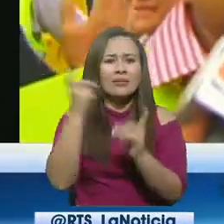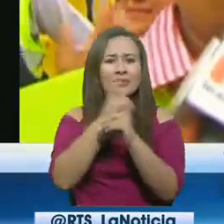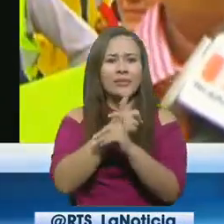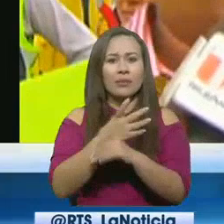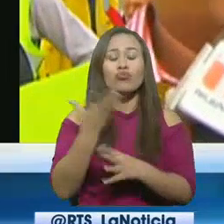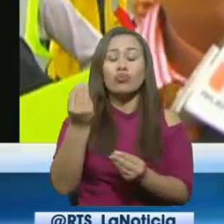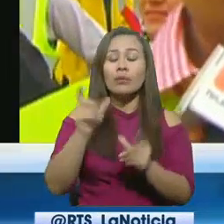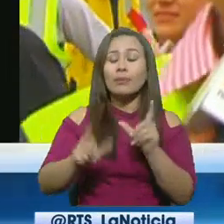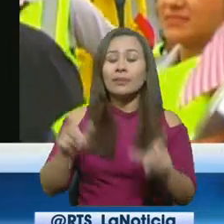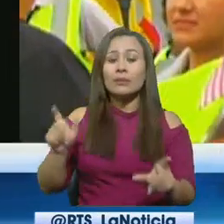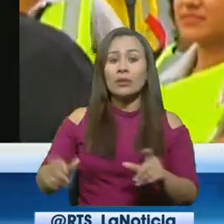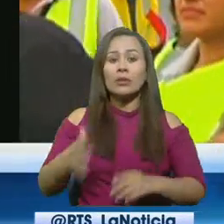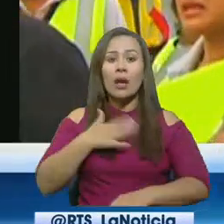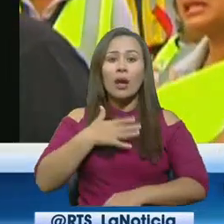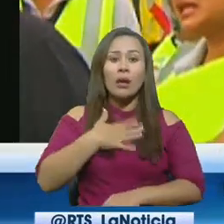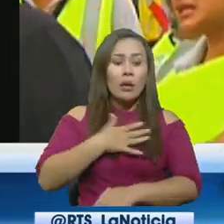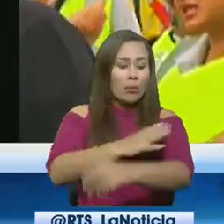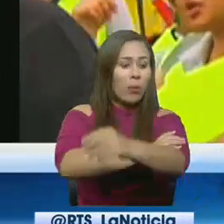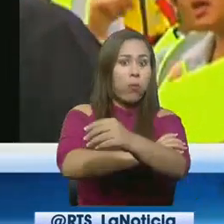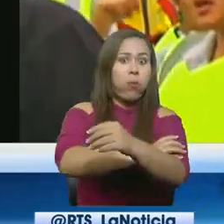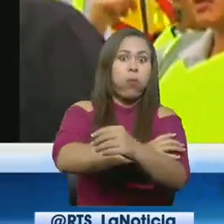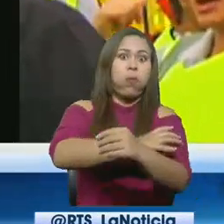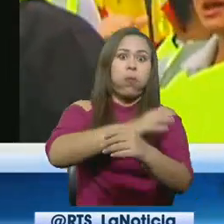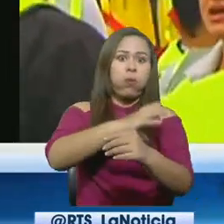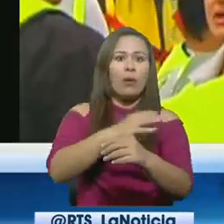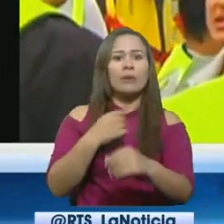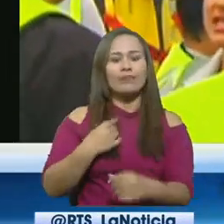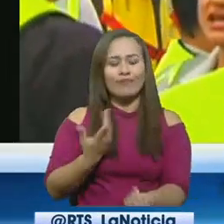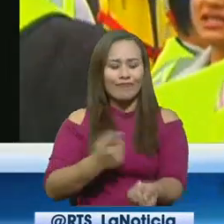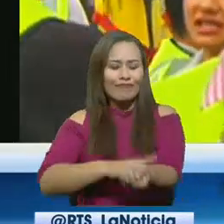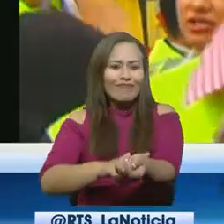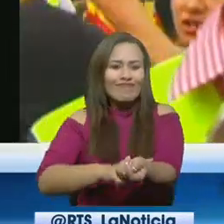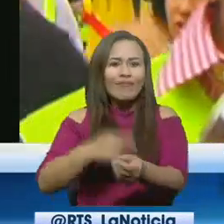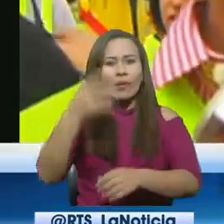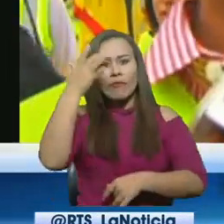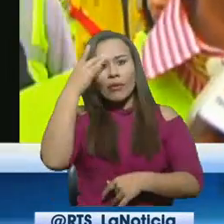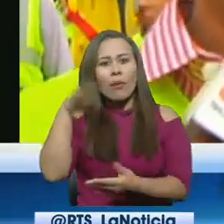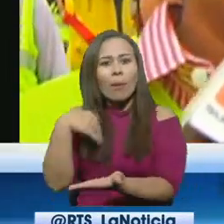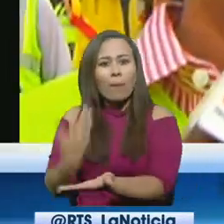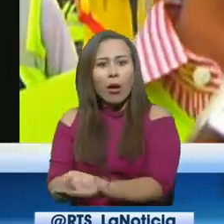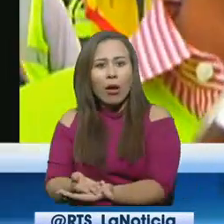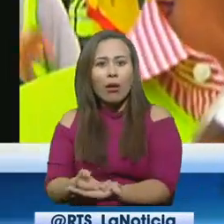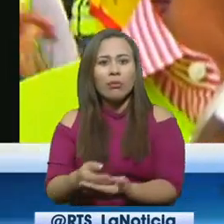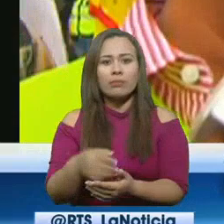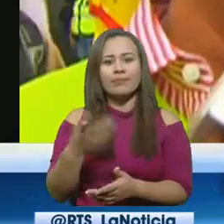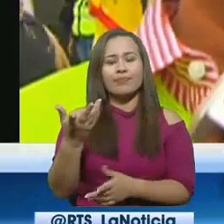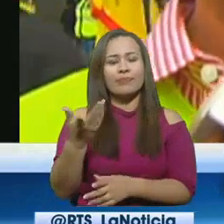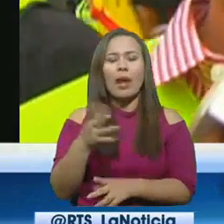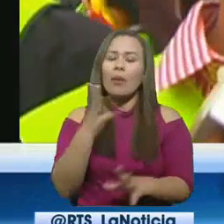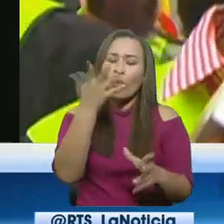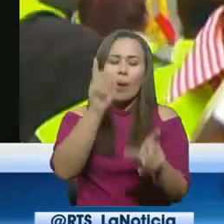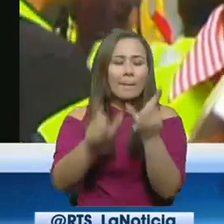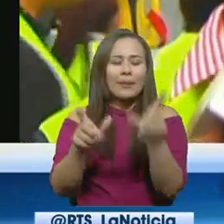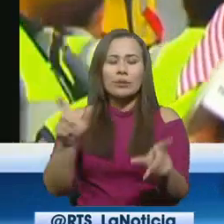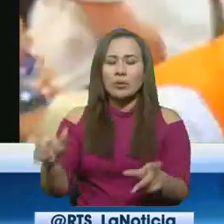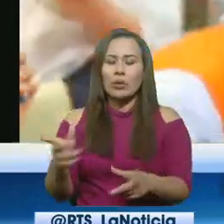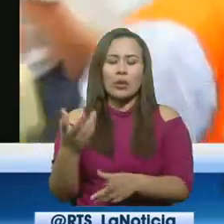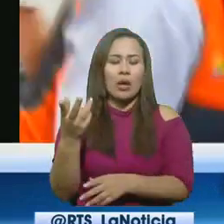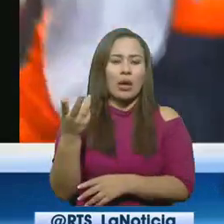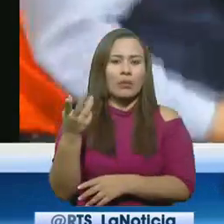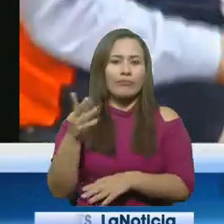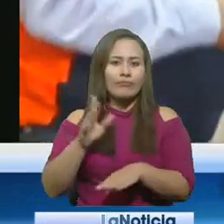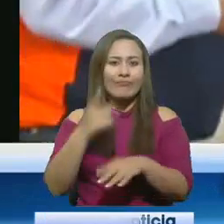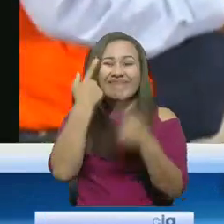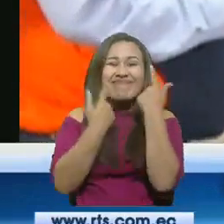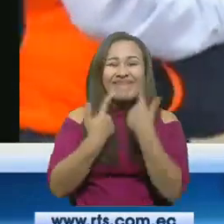salud, personas que tenían presión elevada, glucosa elevada y situaciones similares. ¿Cuántas? No tuvimos heridos, tuvimos aproximadamente 5 emergencias que atender. En la